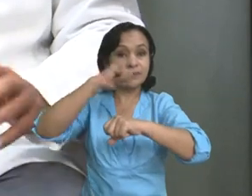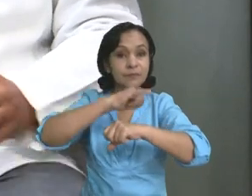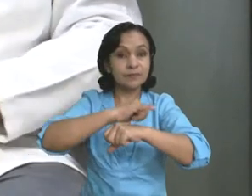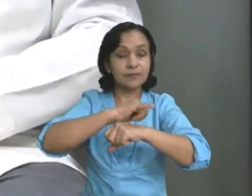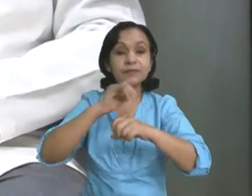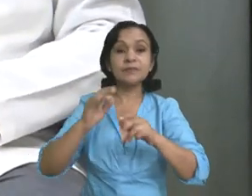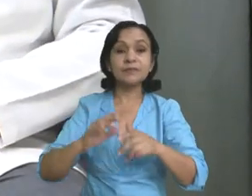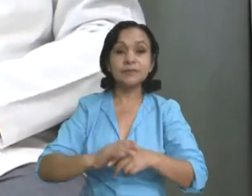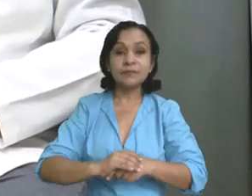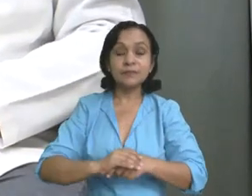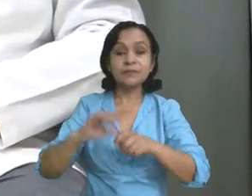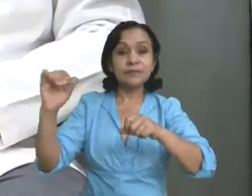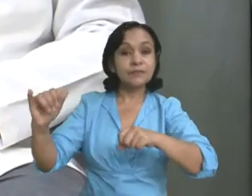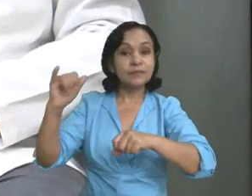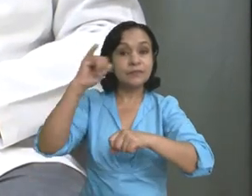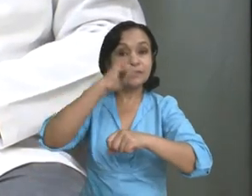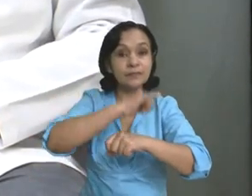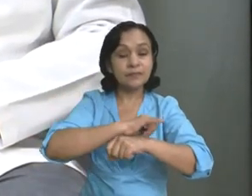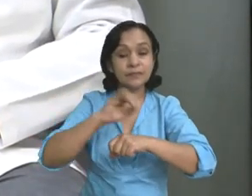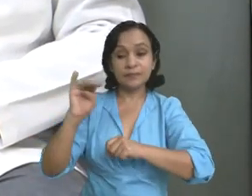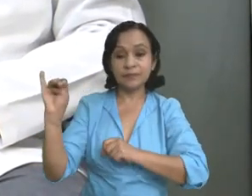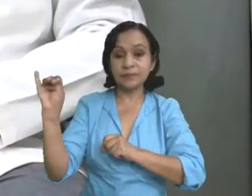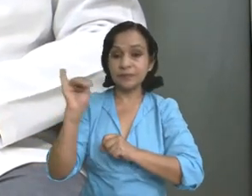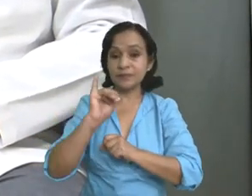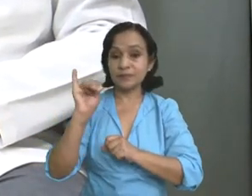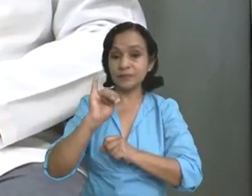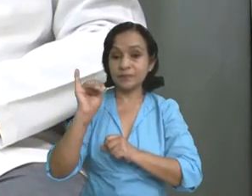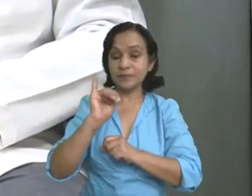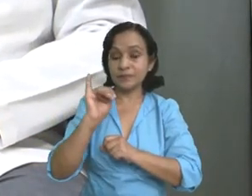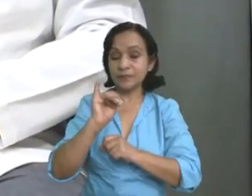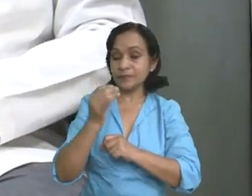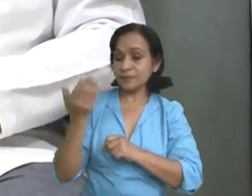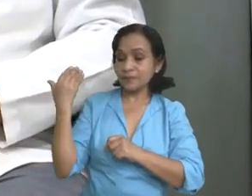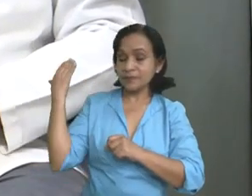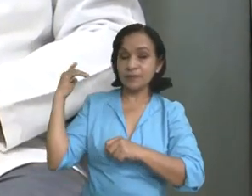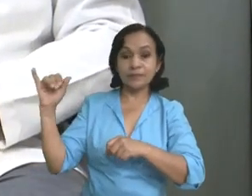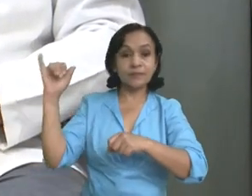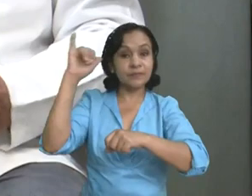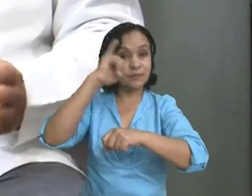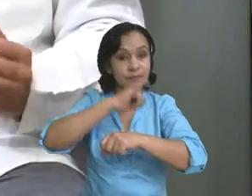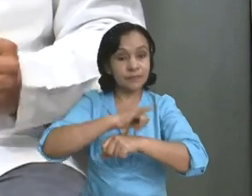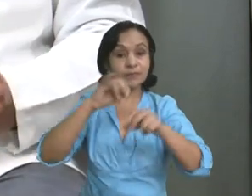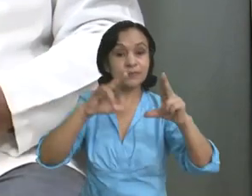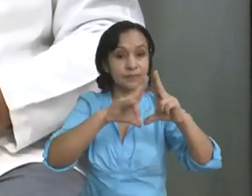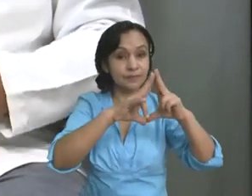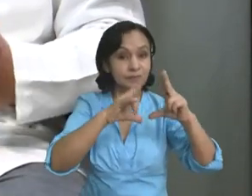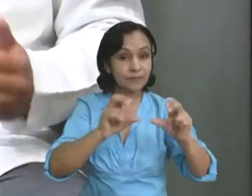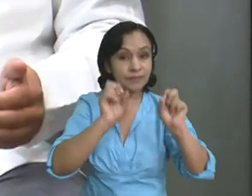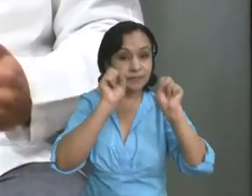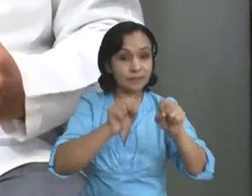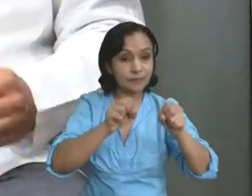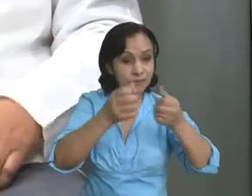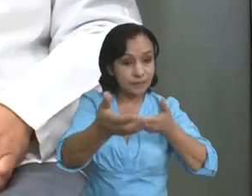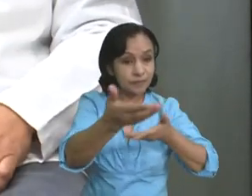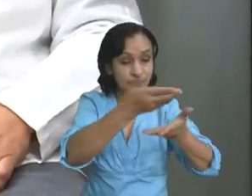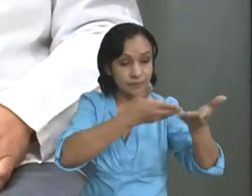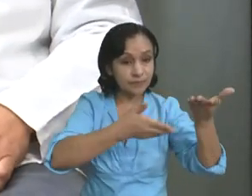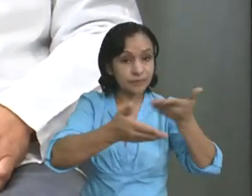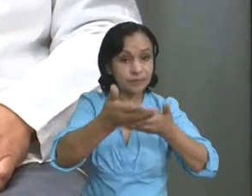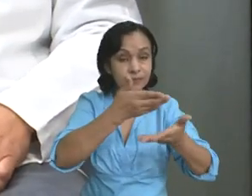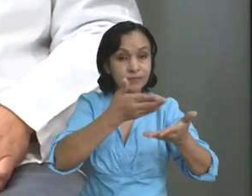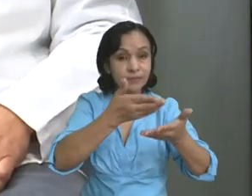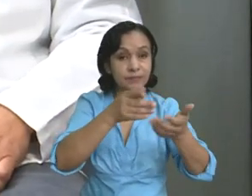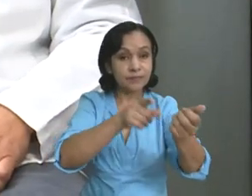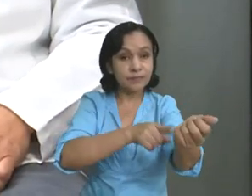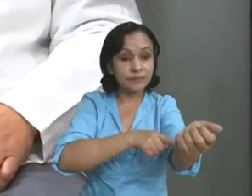Los cinco compañeros que llegamos a Nicaragua el miércoles pasado, miércoles 18, en función de poder compartir con los